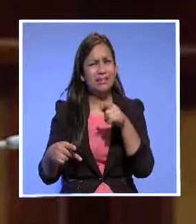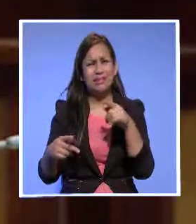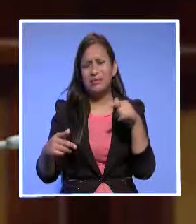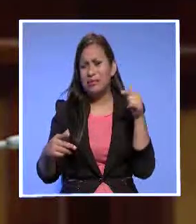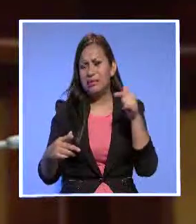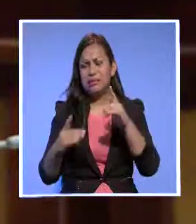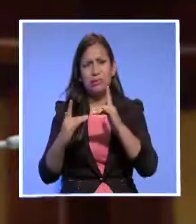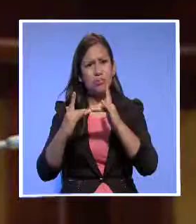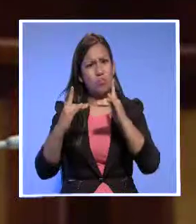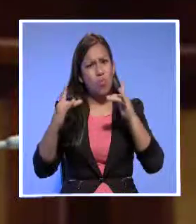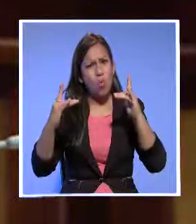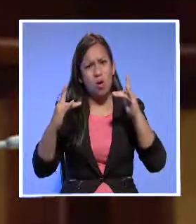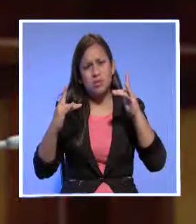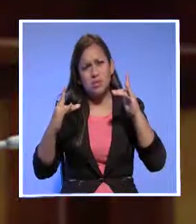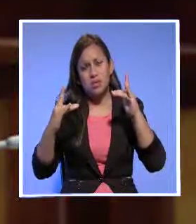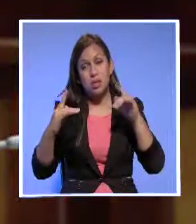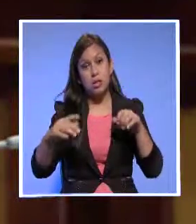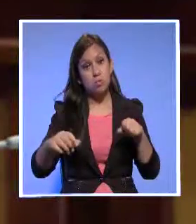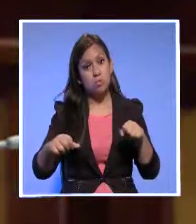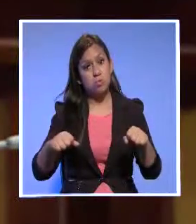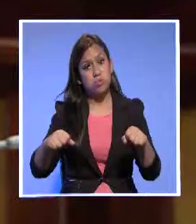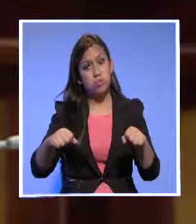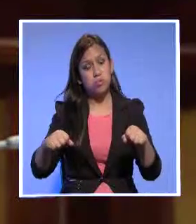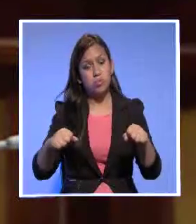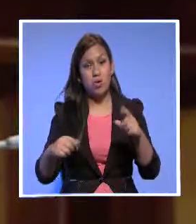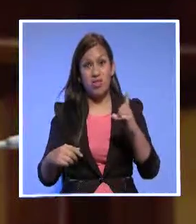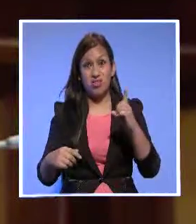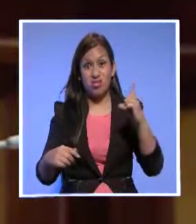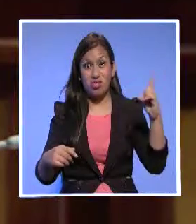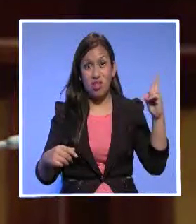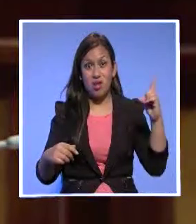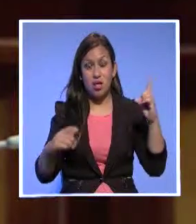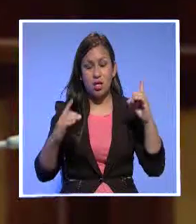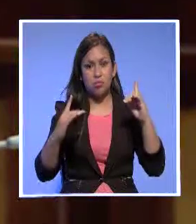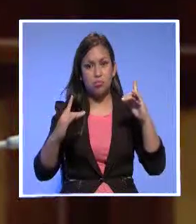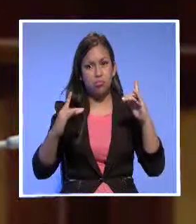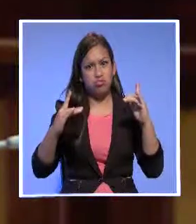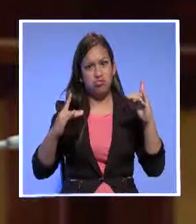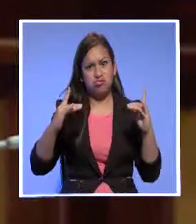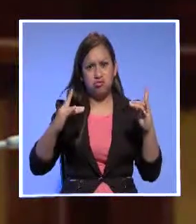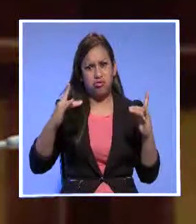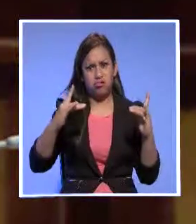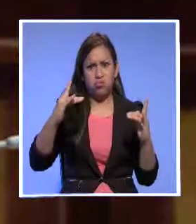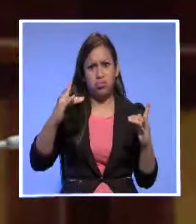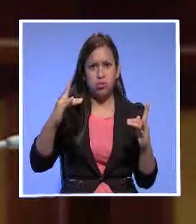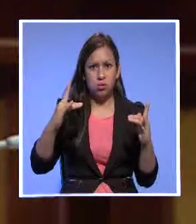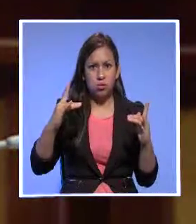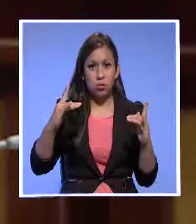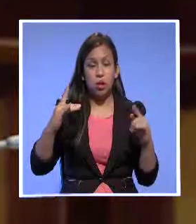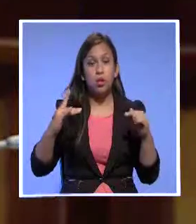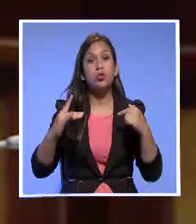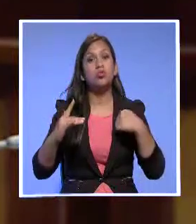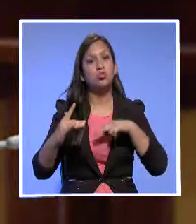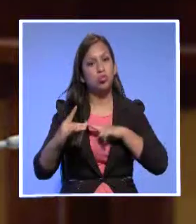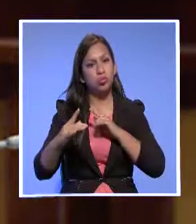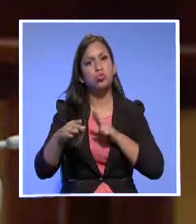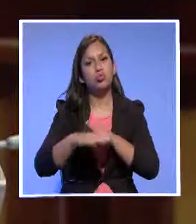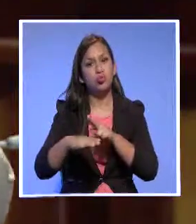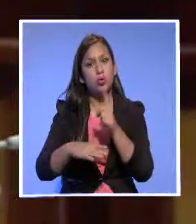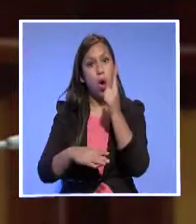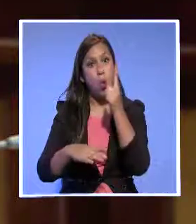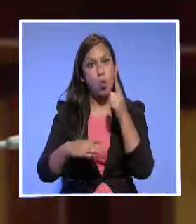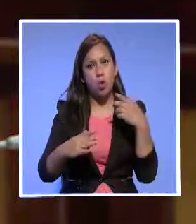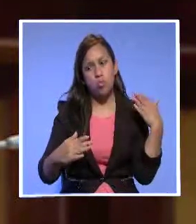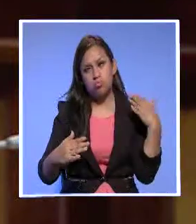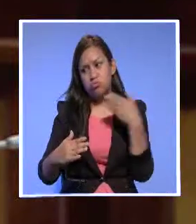ingreso el margen derecho el carril derecho y bueno estamos utilizando uno para eso el gobierno central